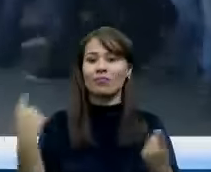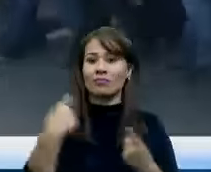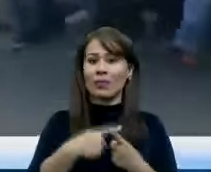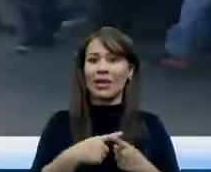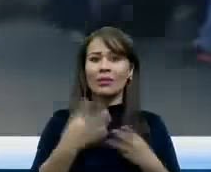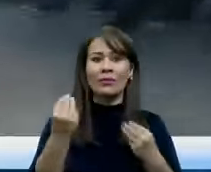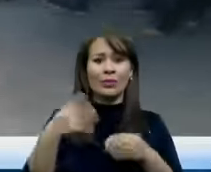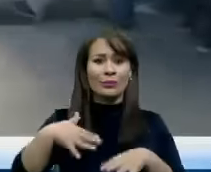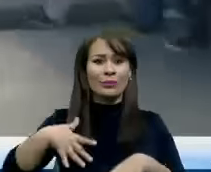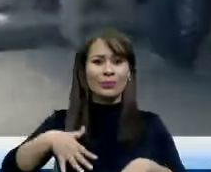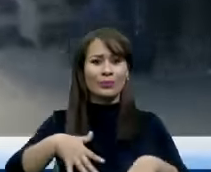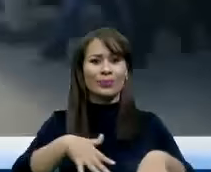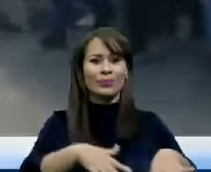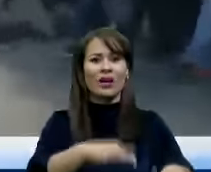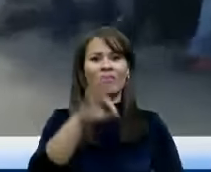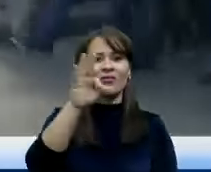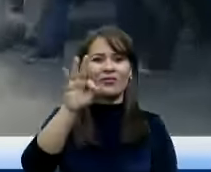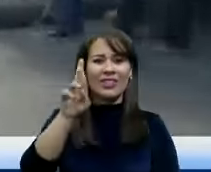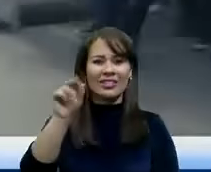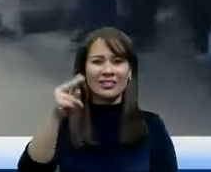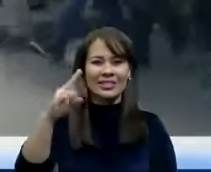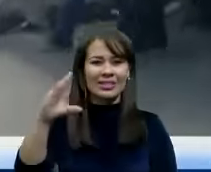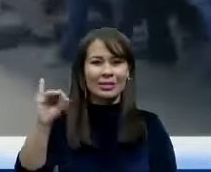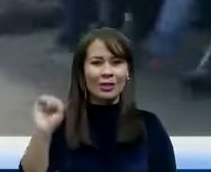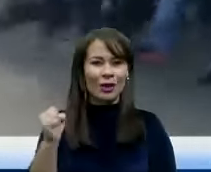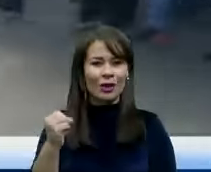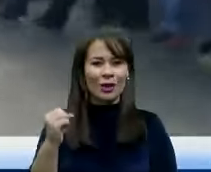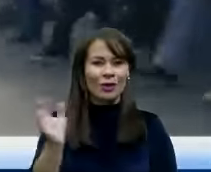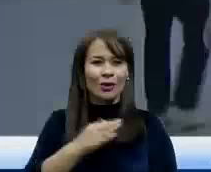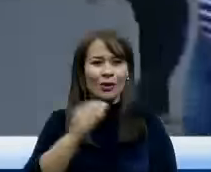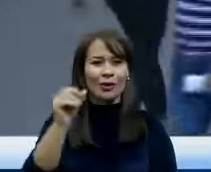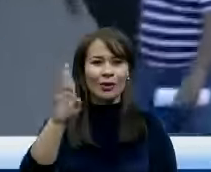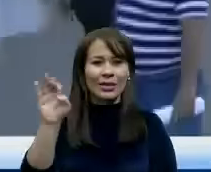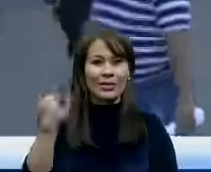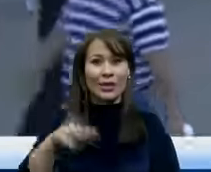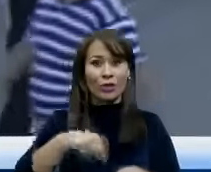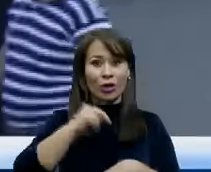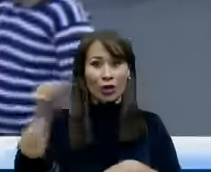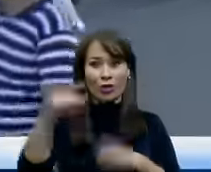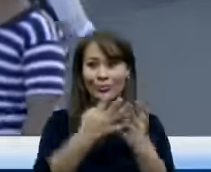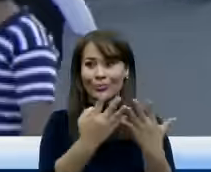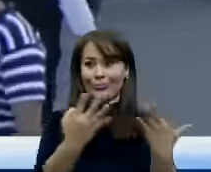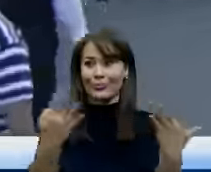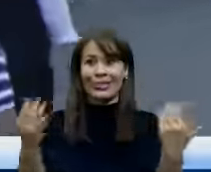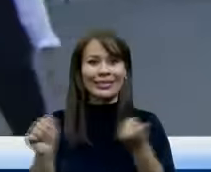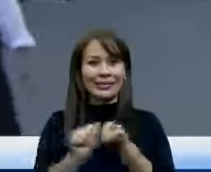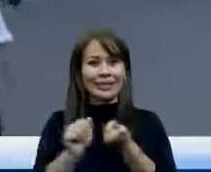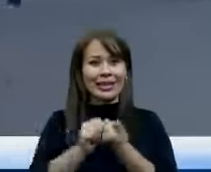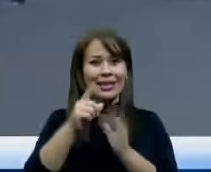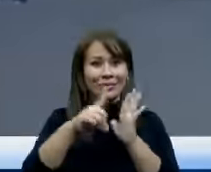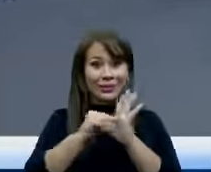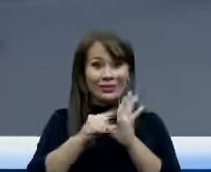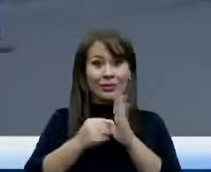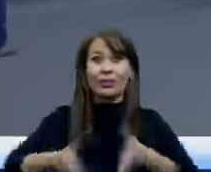la transitada Avenida Francisco de Orellana, que fue ocupada en su totalidad en el tramo norte-sur. Al ser entrevistado,